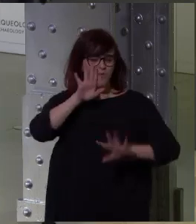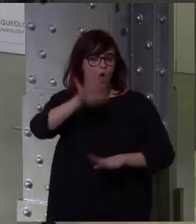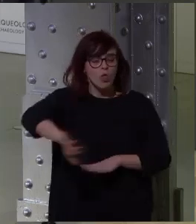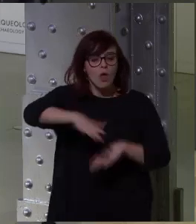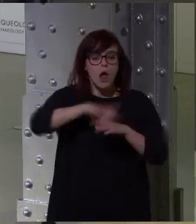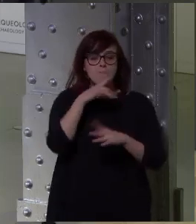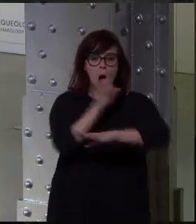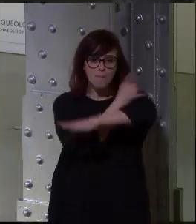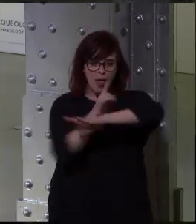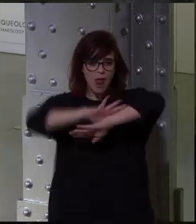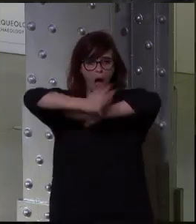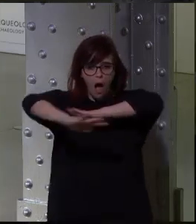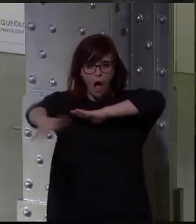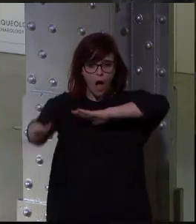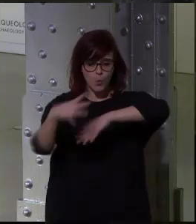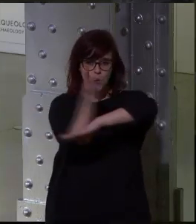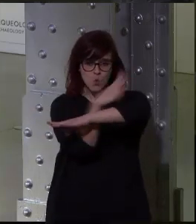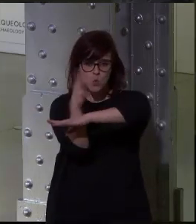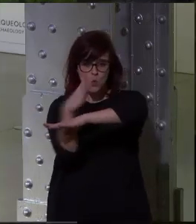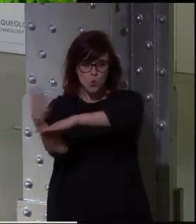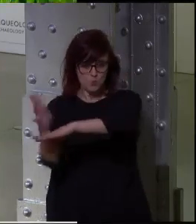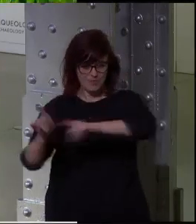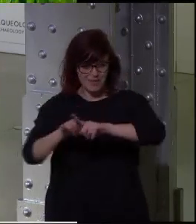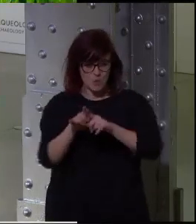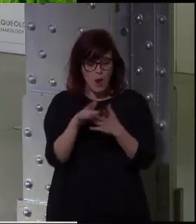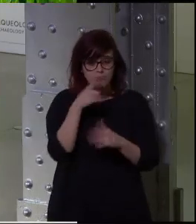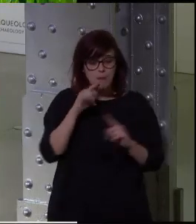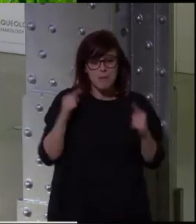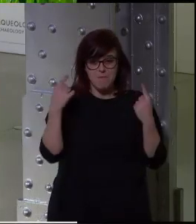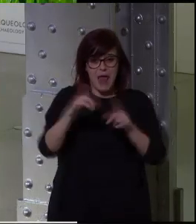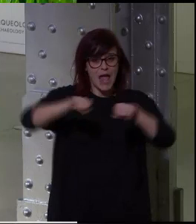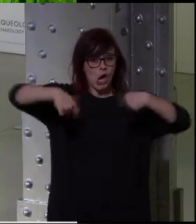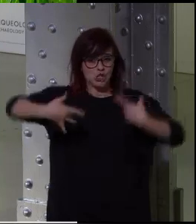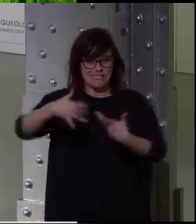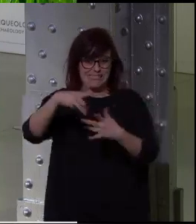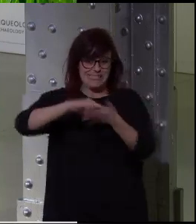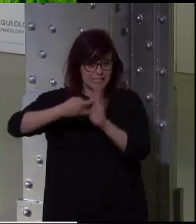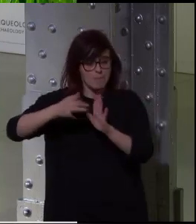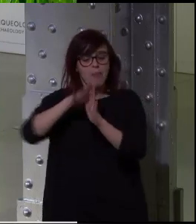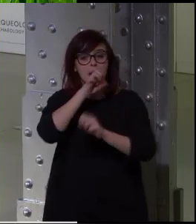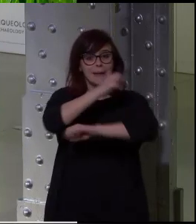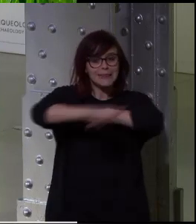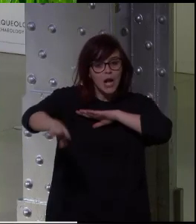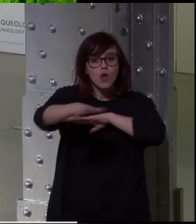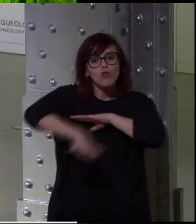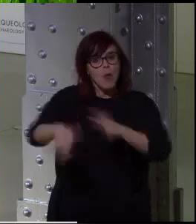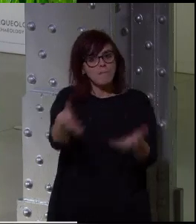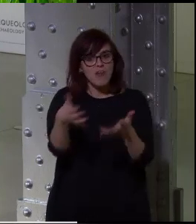de Posidonia, una planta que está considerado el principal ecosistema del Mediterráneo en la costa por